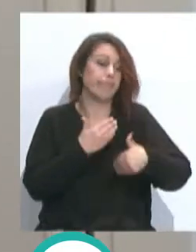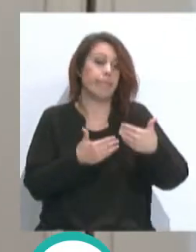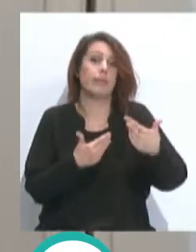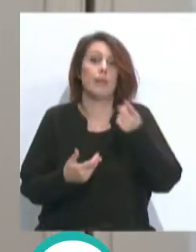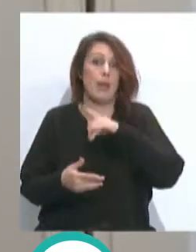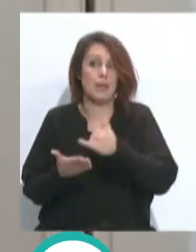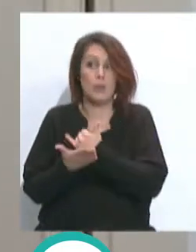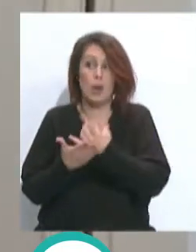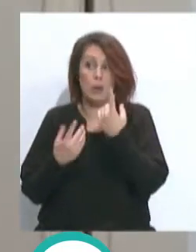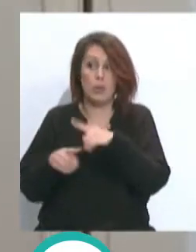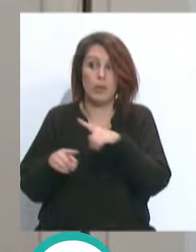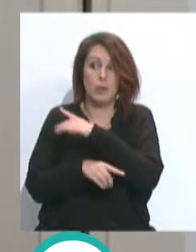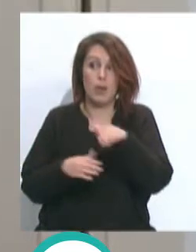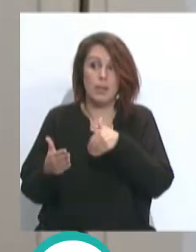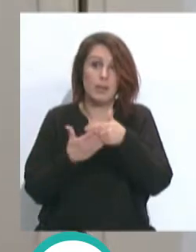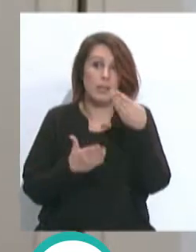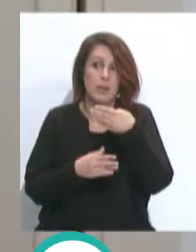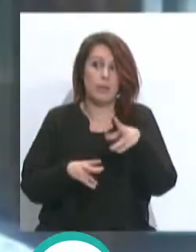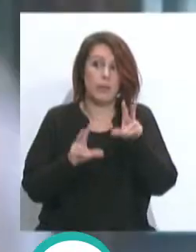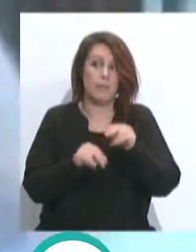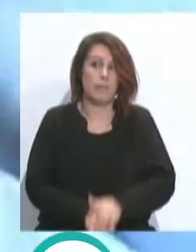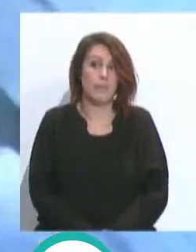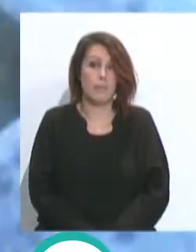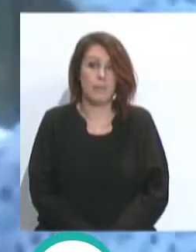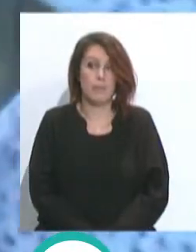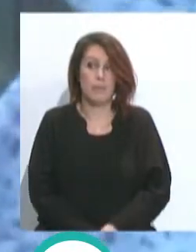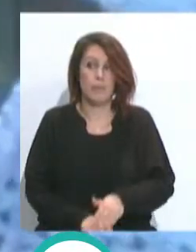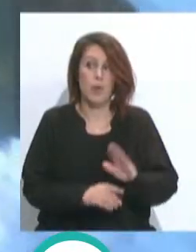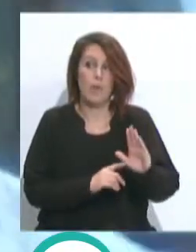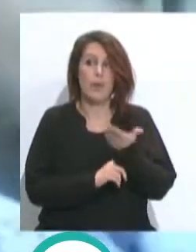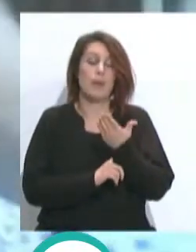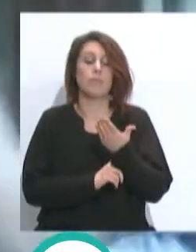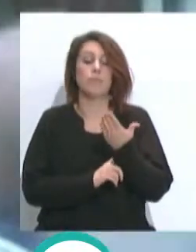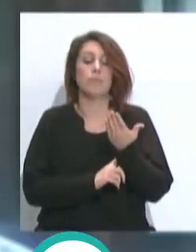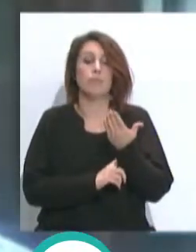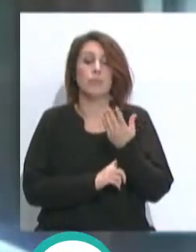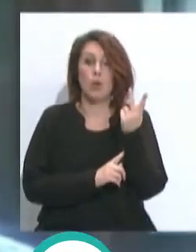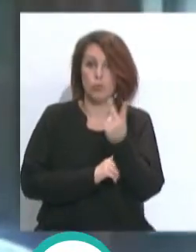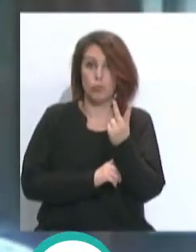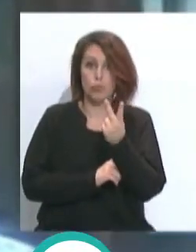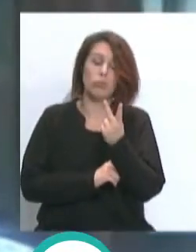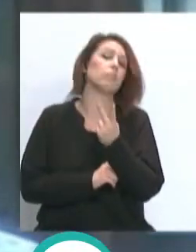asignaturas del conservatorio hasta que termine bachillerato. Nos ofrecen dos